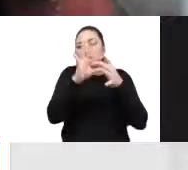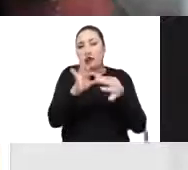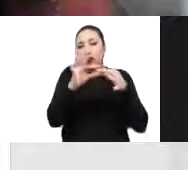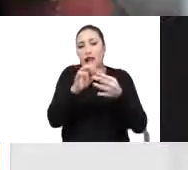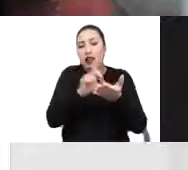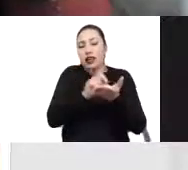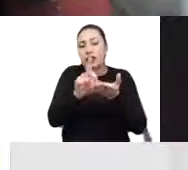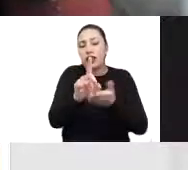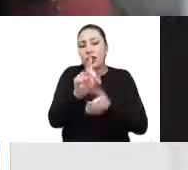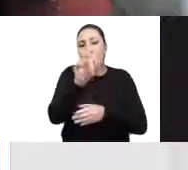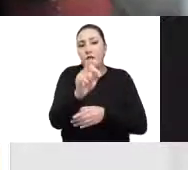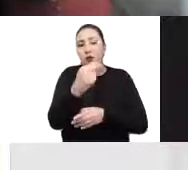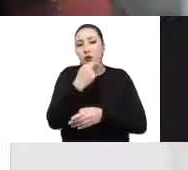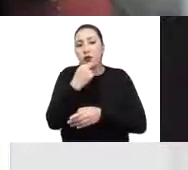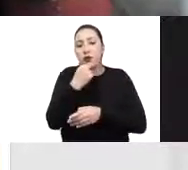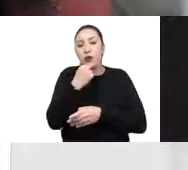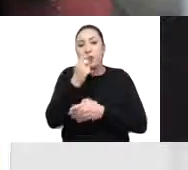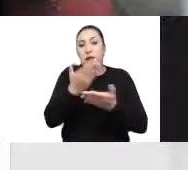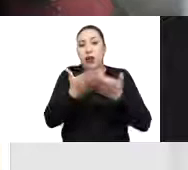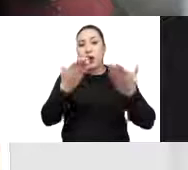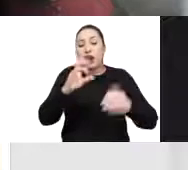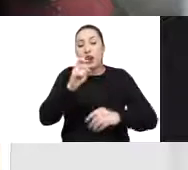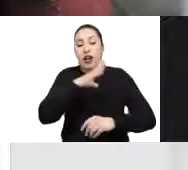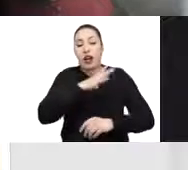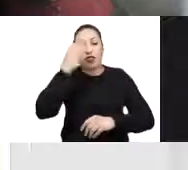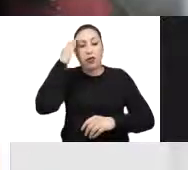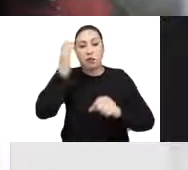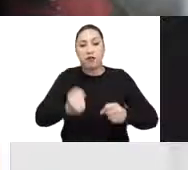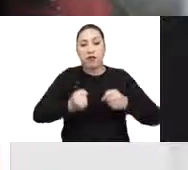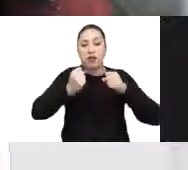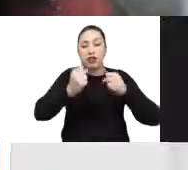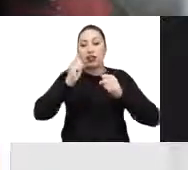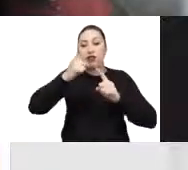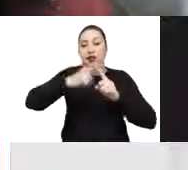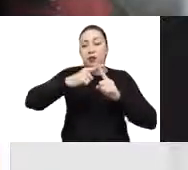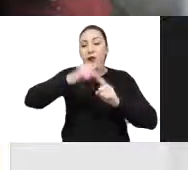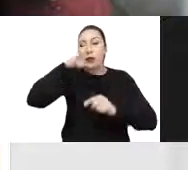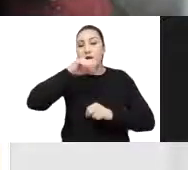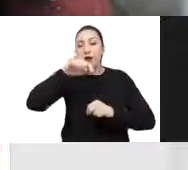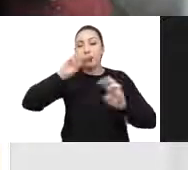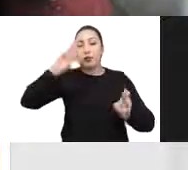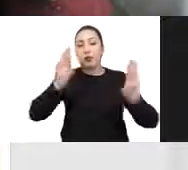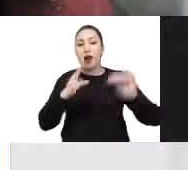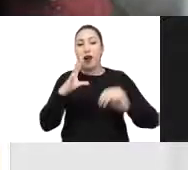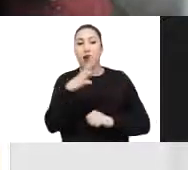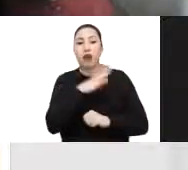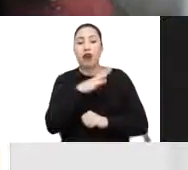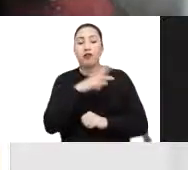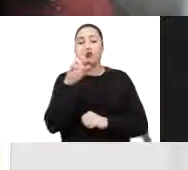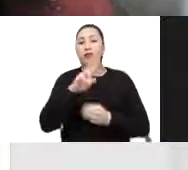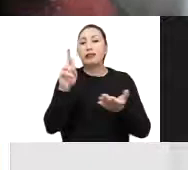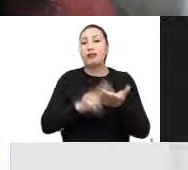agua frente a la emergencia climática, que es el contexto clave y la coyuntura